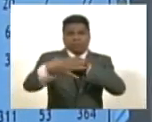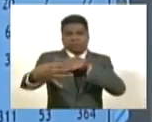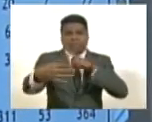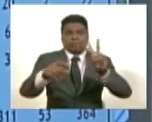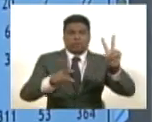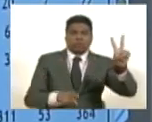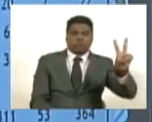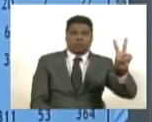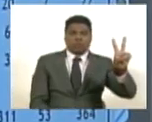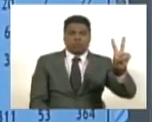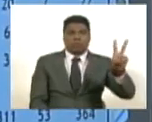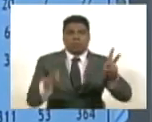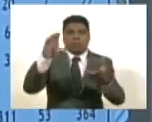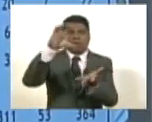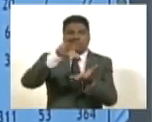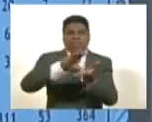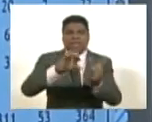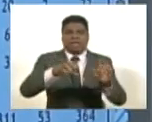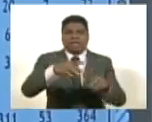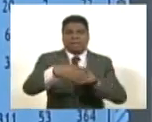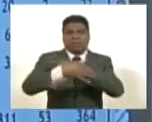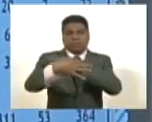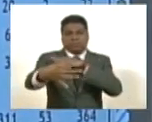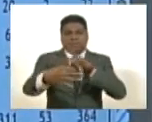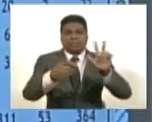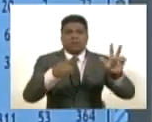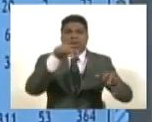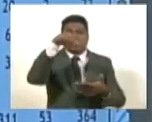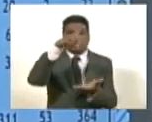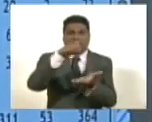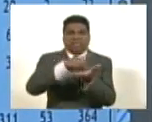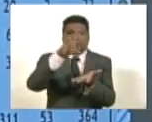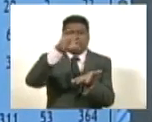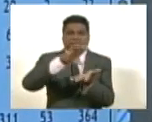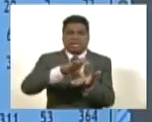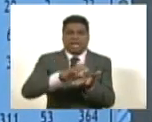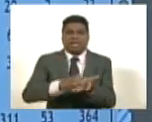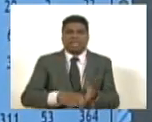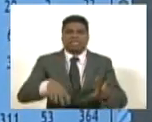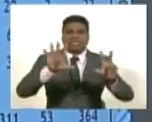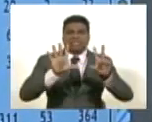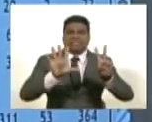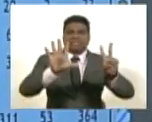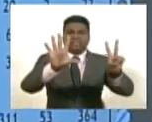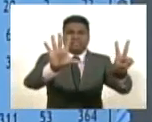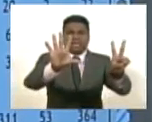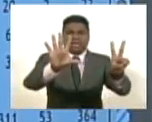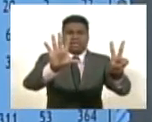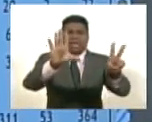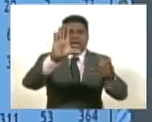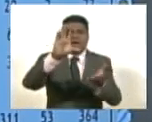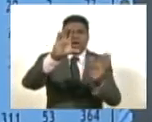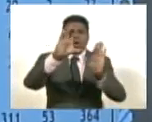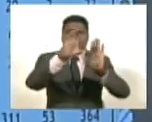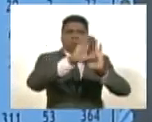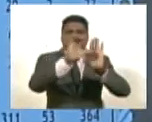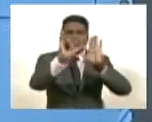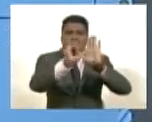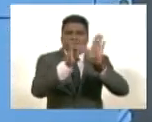por capital de municipio y en el caso del distrito capital son 7 constituyentes.